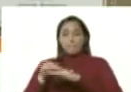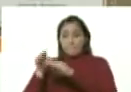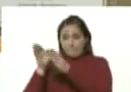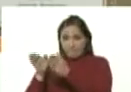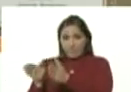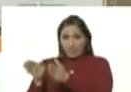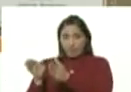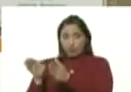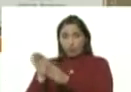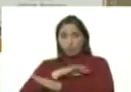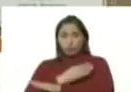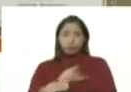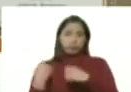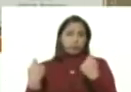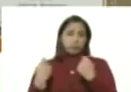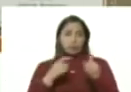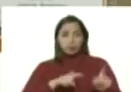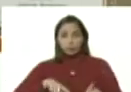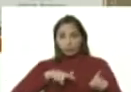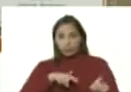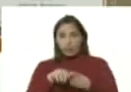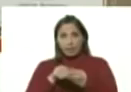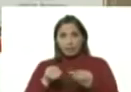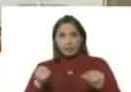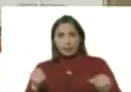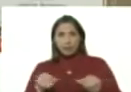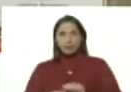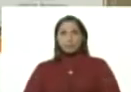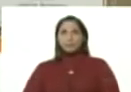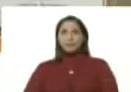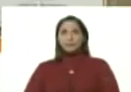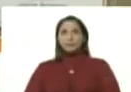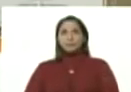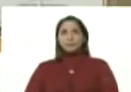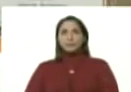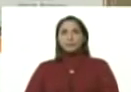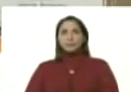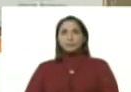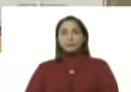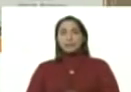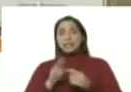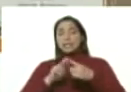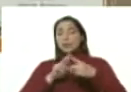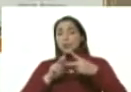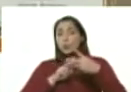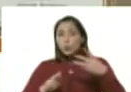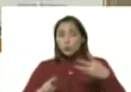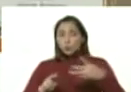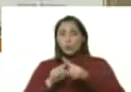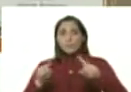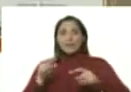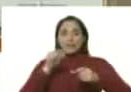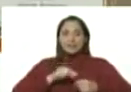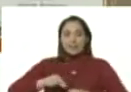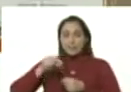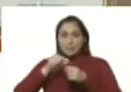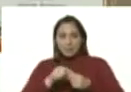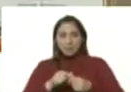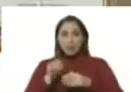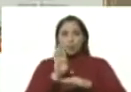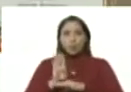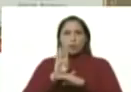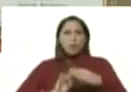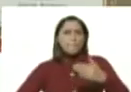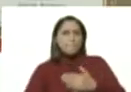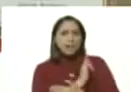Poder Popular para la Agricultura y Tierras bien lo sabe, los recursos para las semillas, los fertilizantes, para